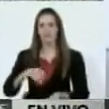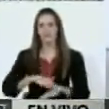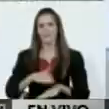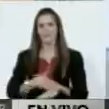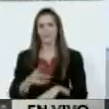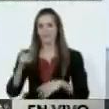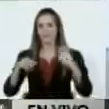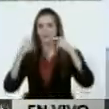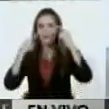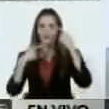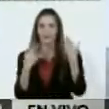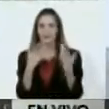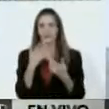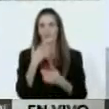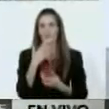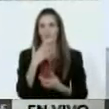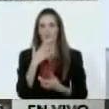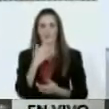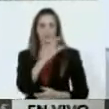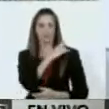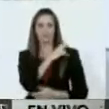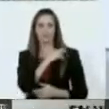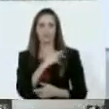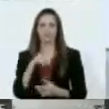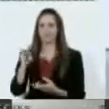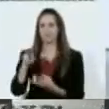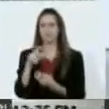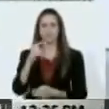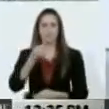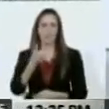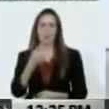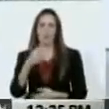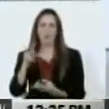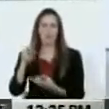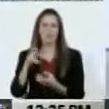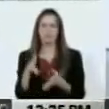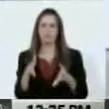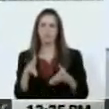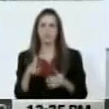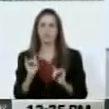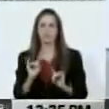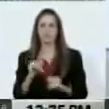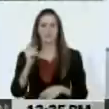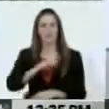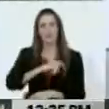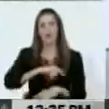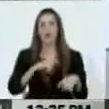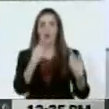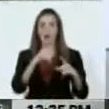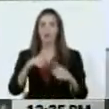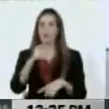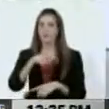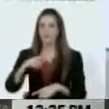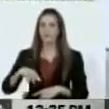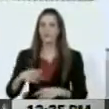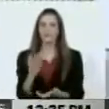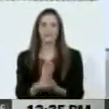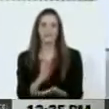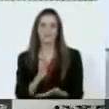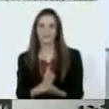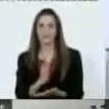él, aun cuando un teniente ganaba muy poco, que tenía las mismas necesidades que otras personas, él